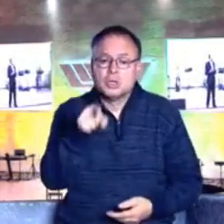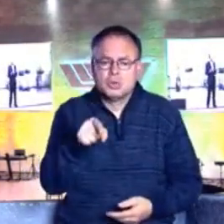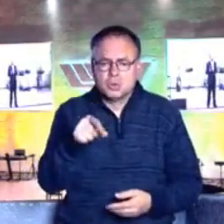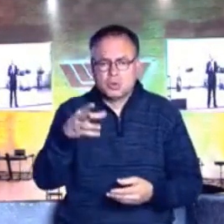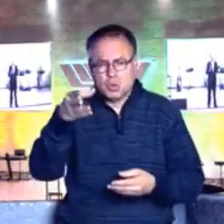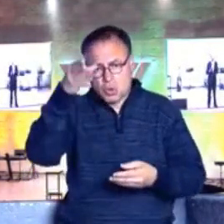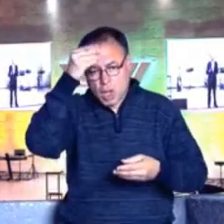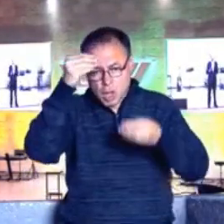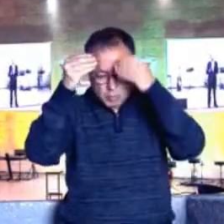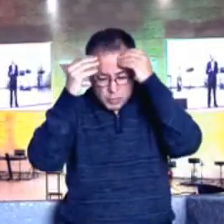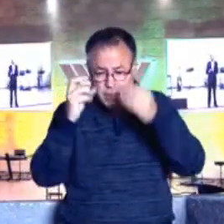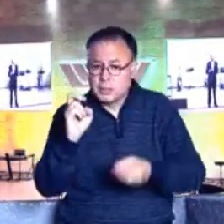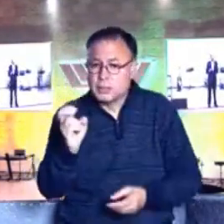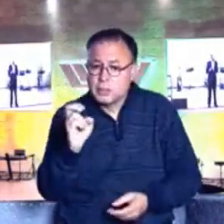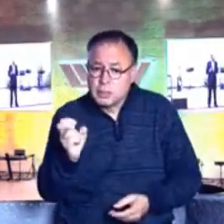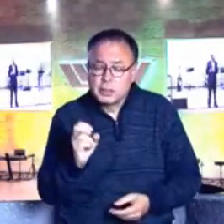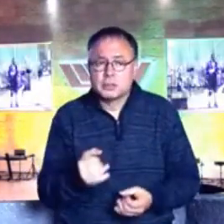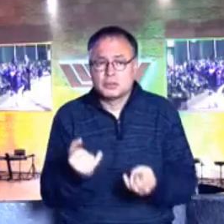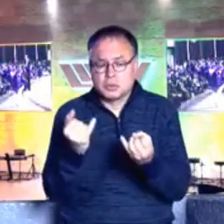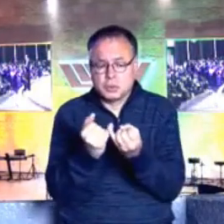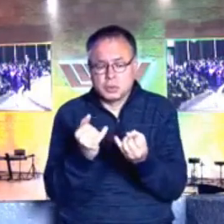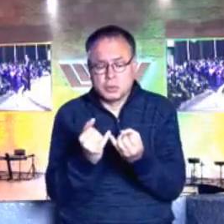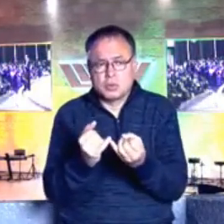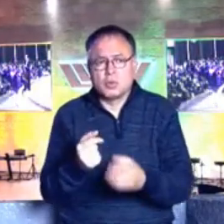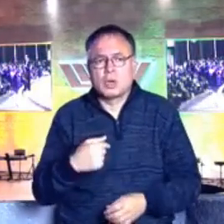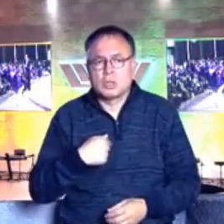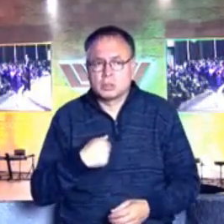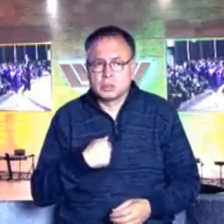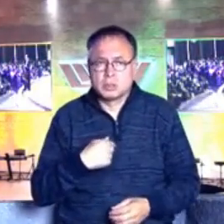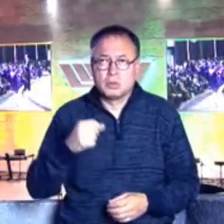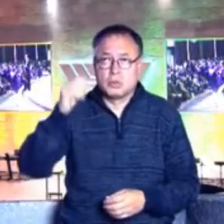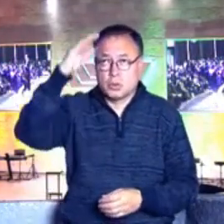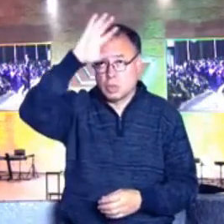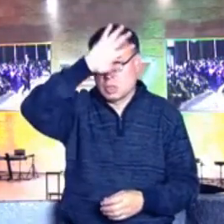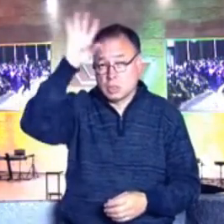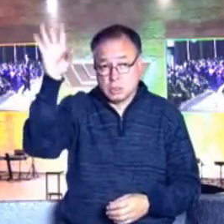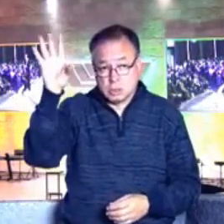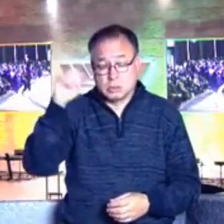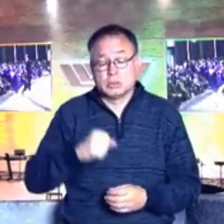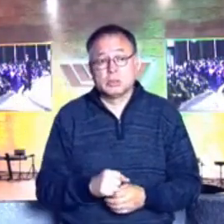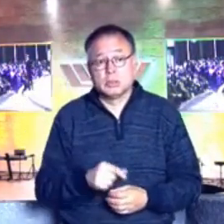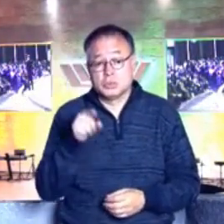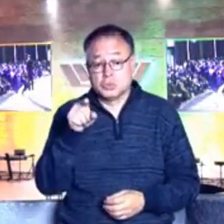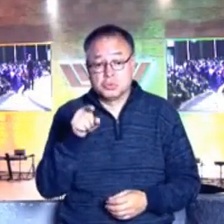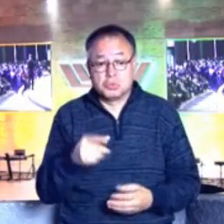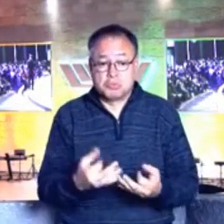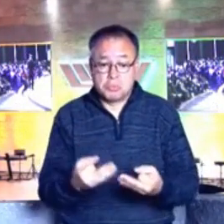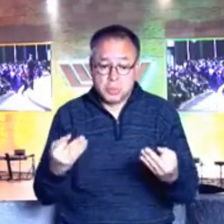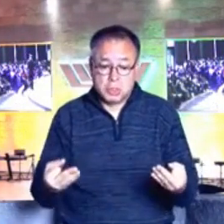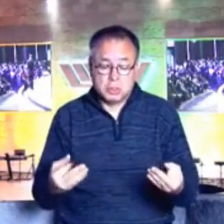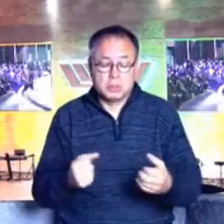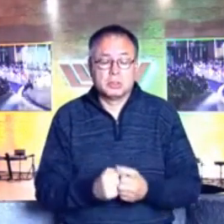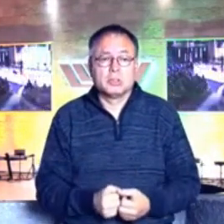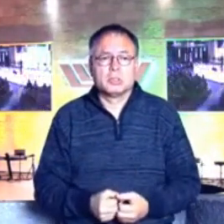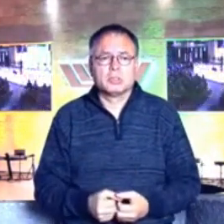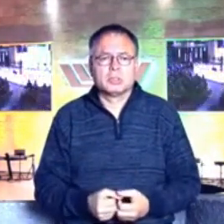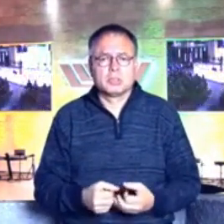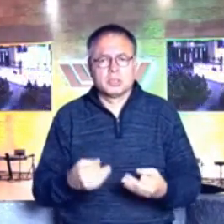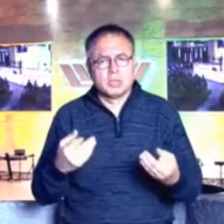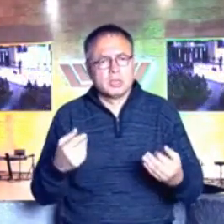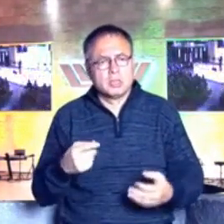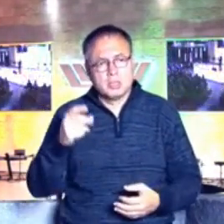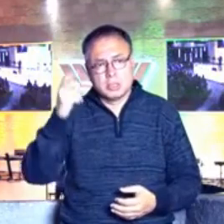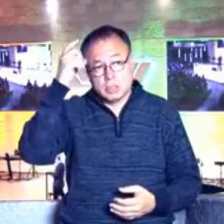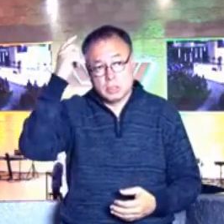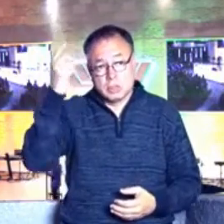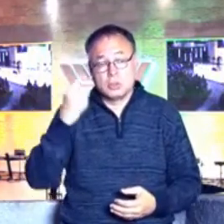que ser igual en la tierra como yo los lo soy en el cielo y Dios Espera que así como él es generoso con nosotros